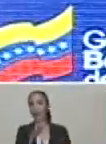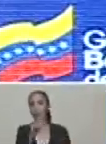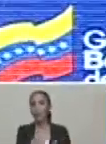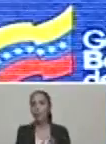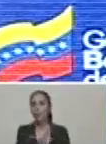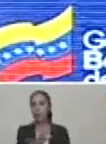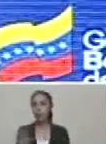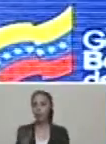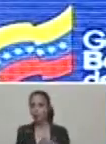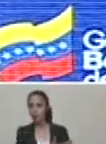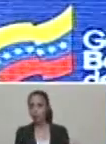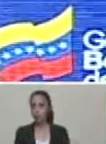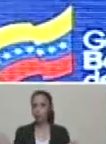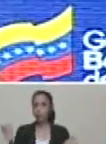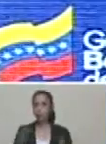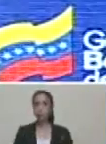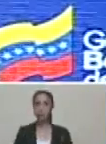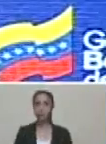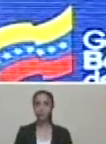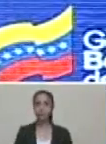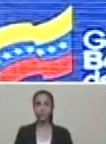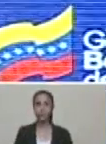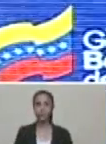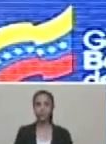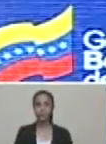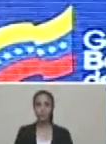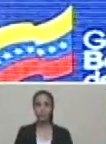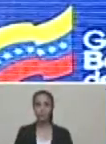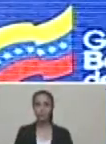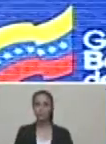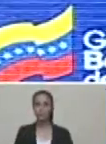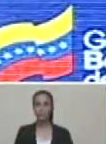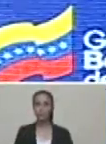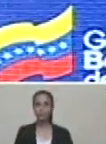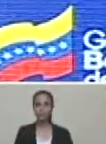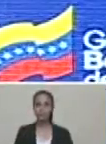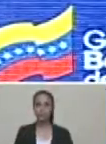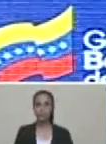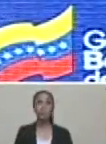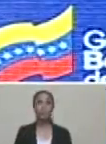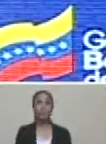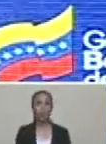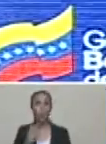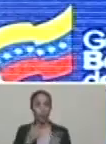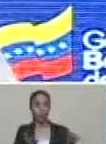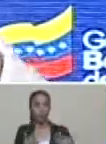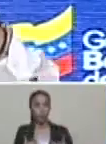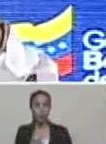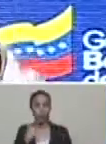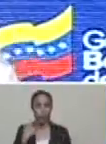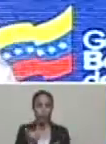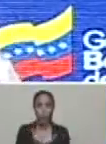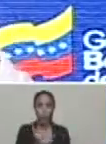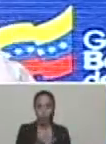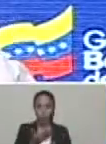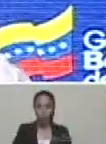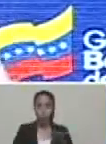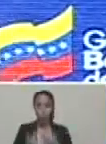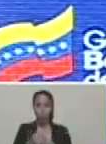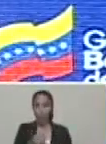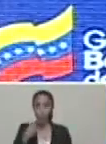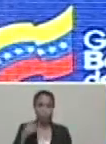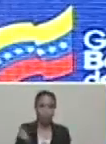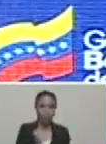2023, 2024, y plan de la patria 2025, nos deben dar como producto de nuestro esfuerzo, de